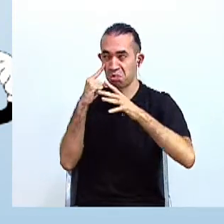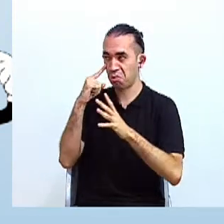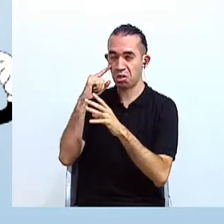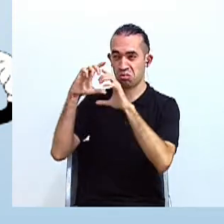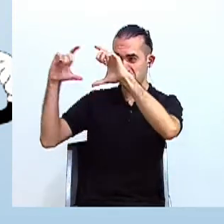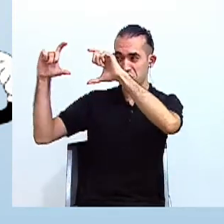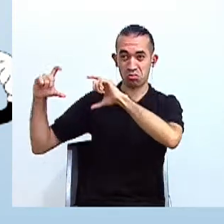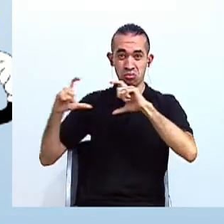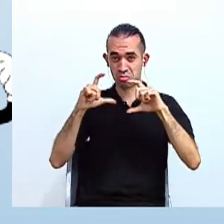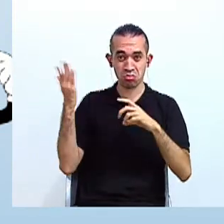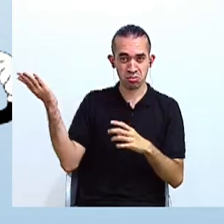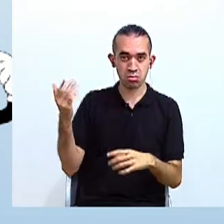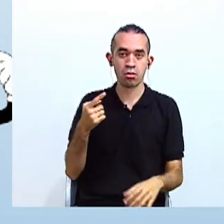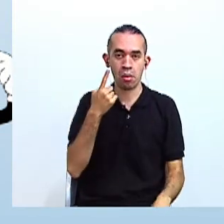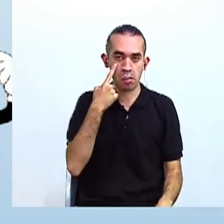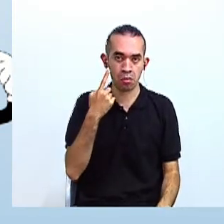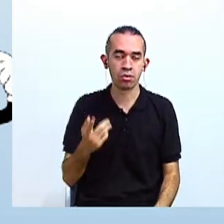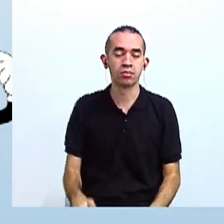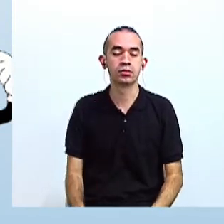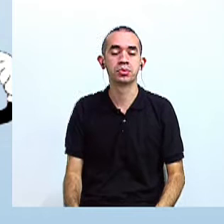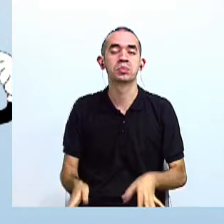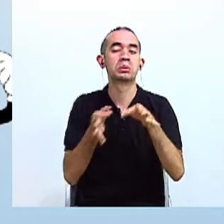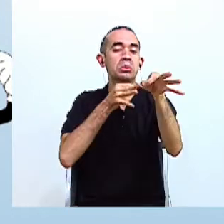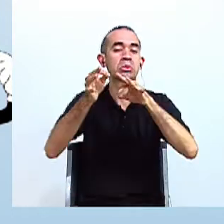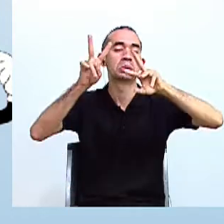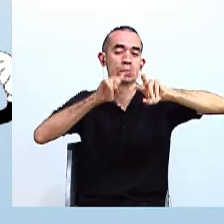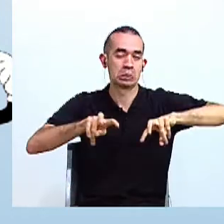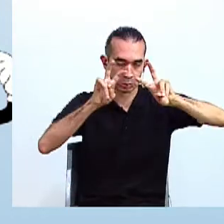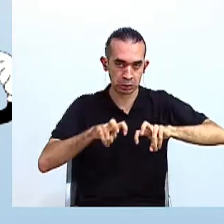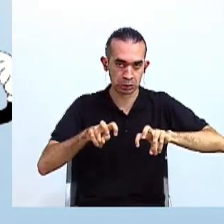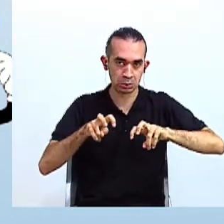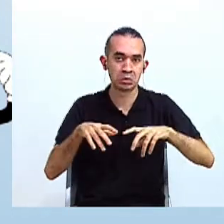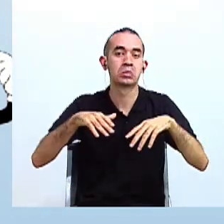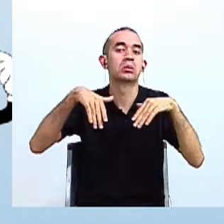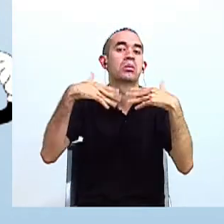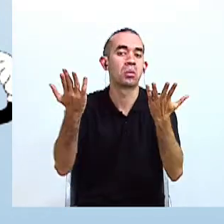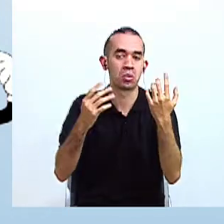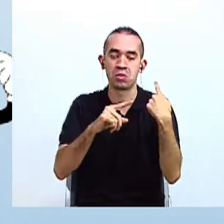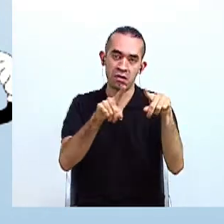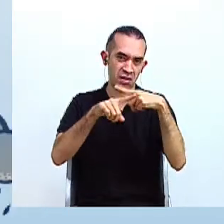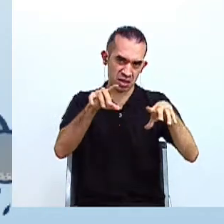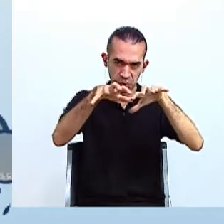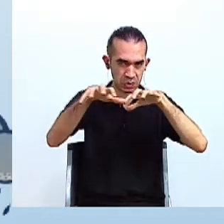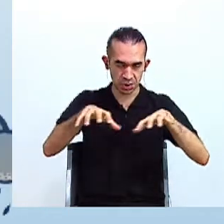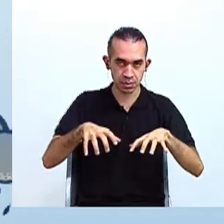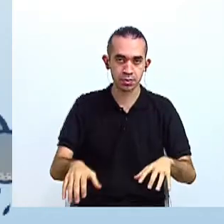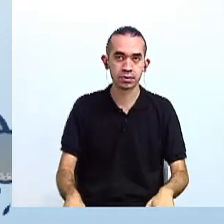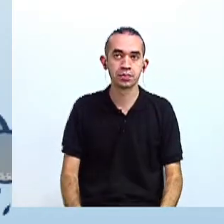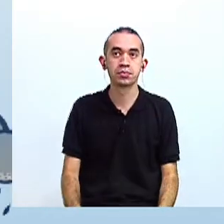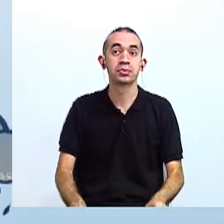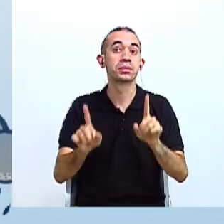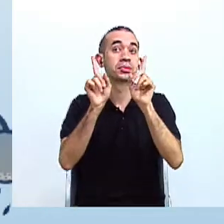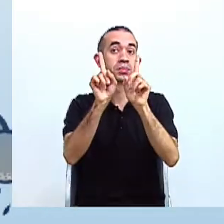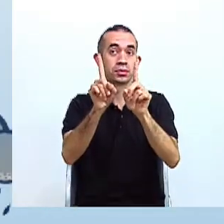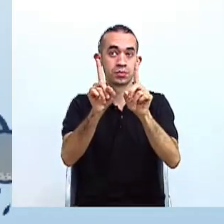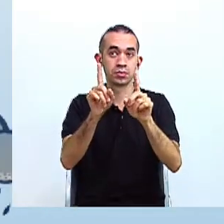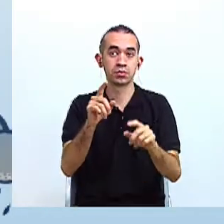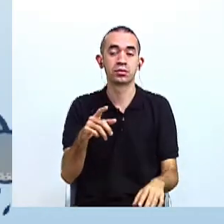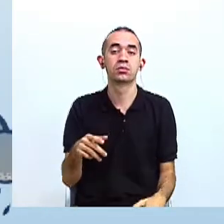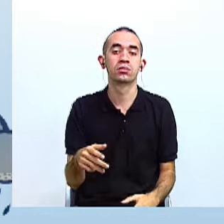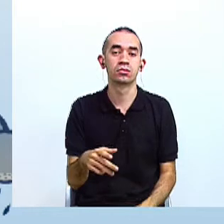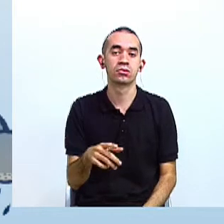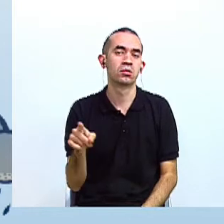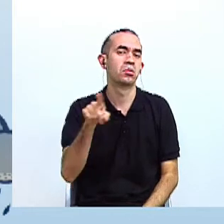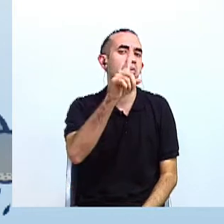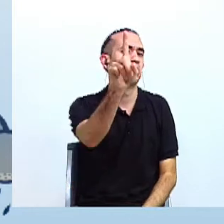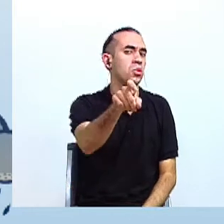estos fenómenos? Pues vamos a analizarlo a continuación a través de distintas actividades. Pero antes, me gustaría hacerte